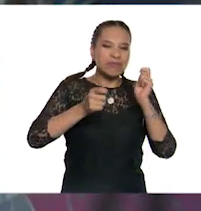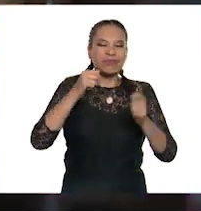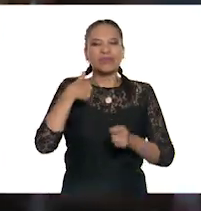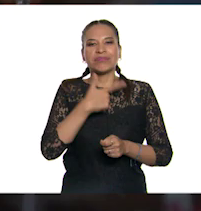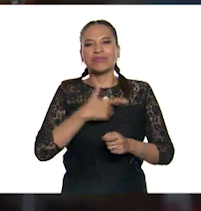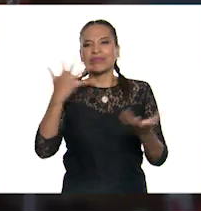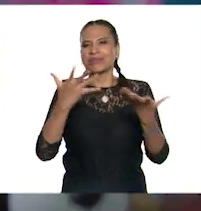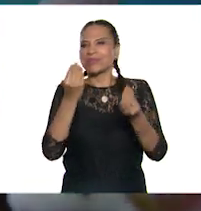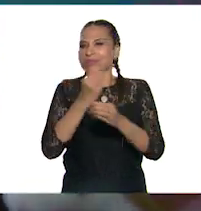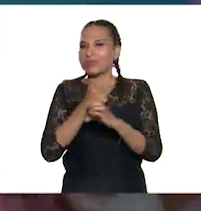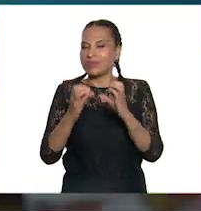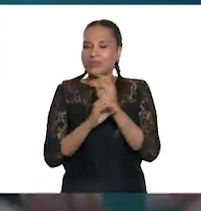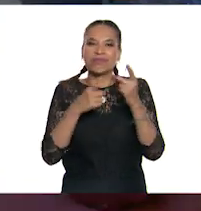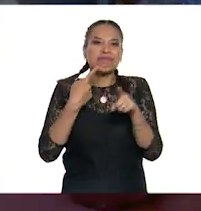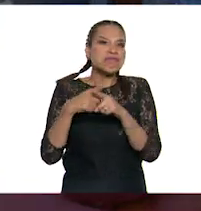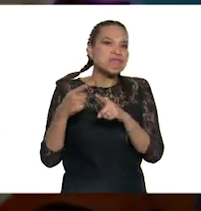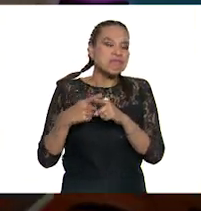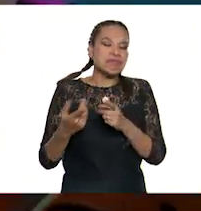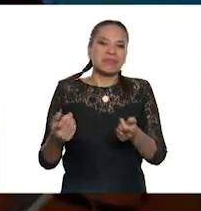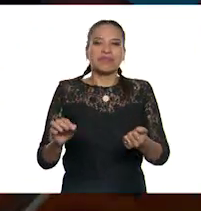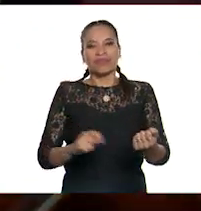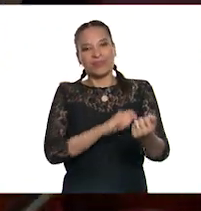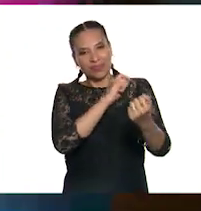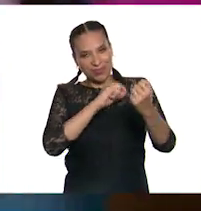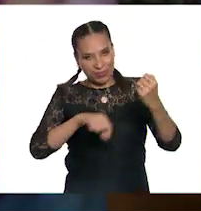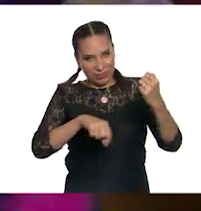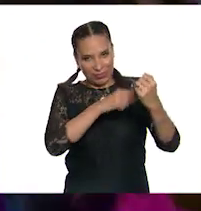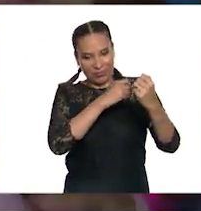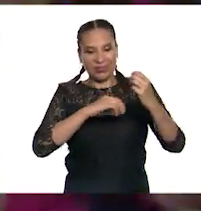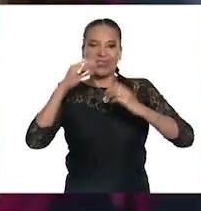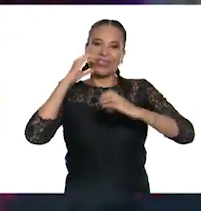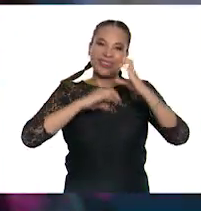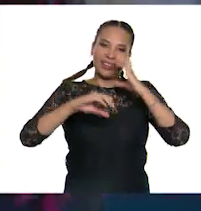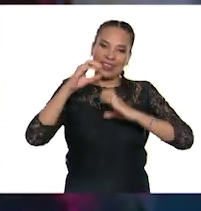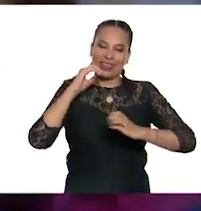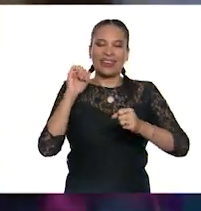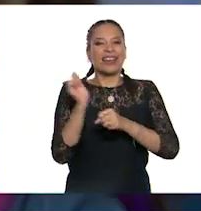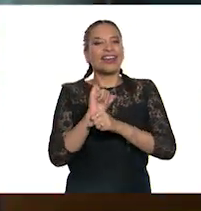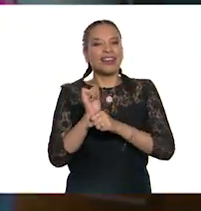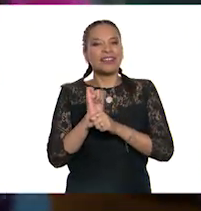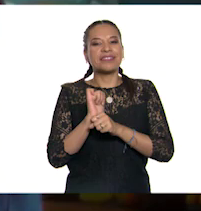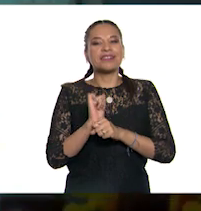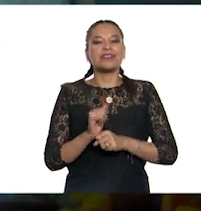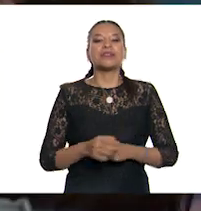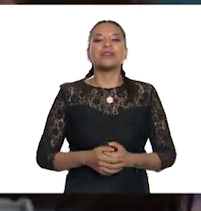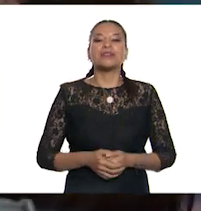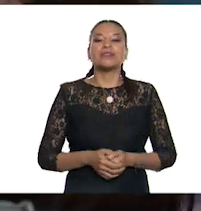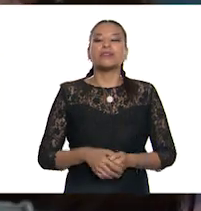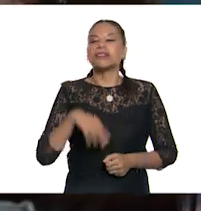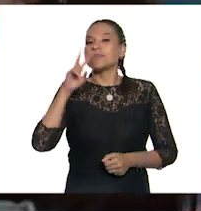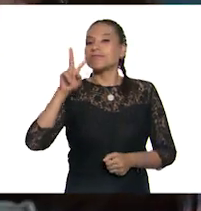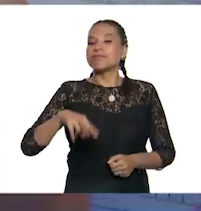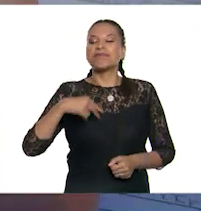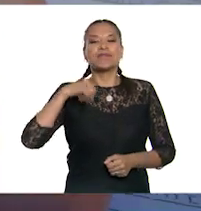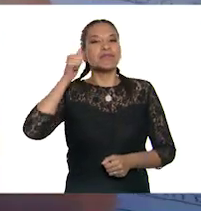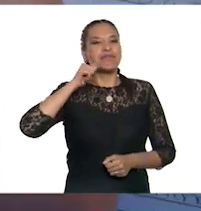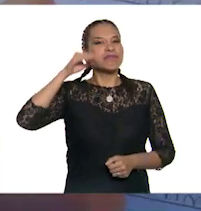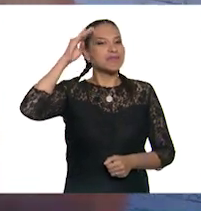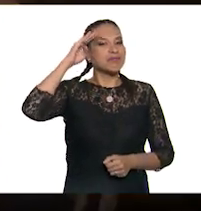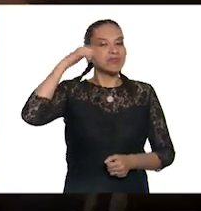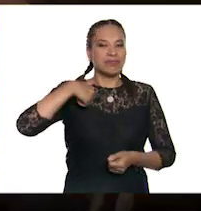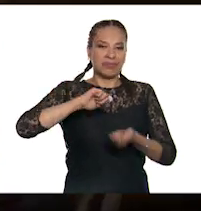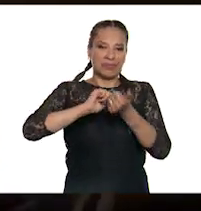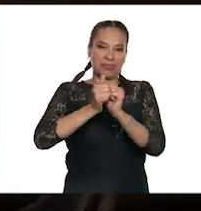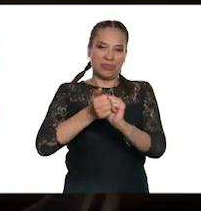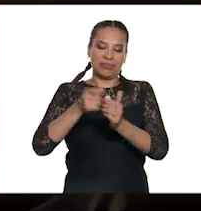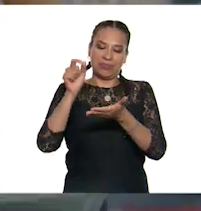gustaban hacer muchas cosas diferentes, como tocar violín, cantar, actuar. La verdad, siempre pensé que me